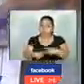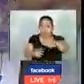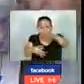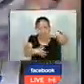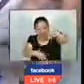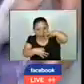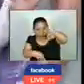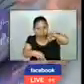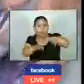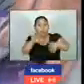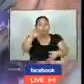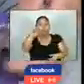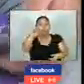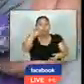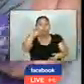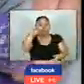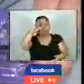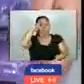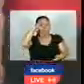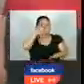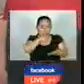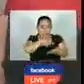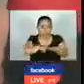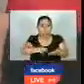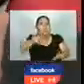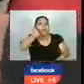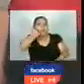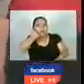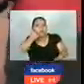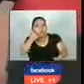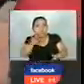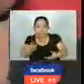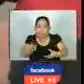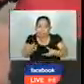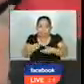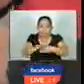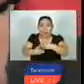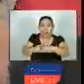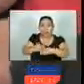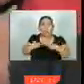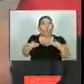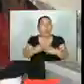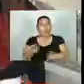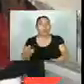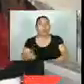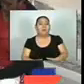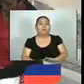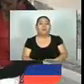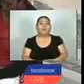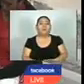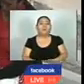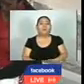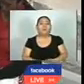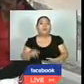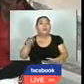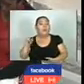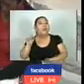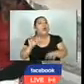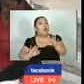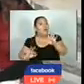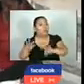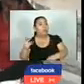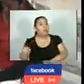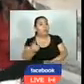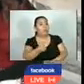facturas que se presumen son falsas, así como celulares y rollos de papel que simulaban ser dinero. Una situación que para algunos